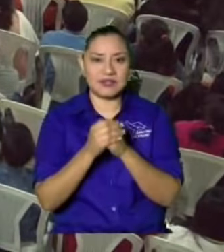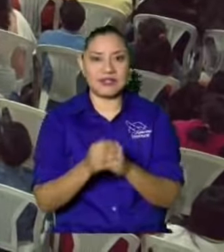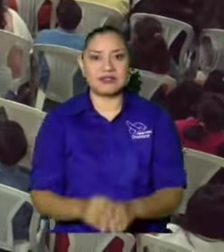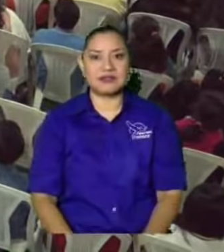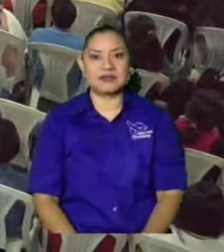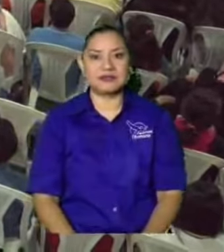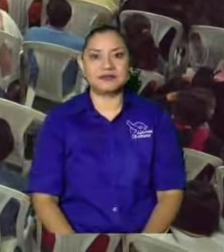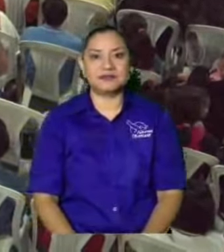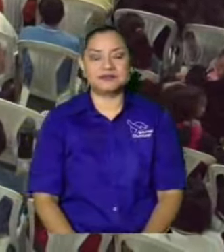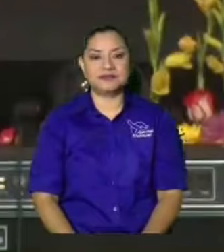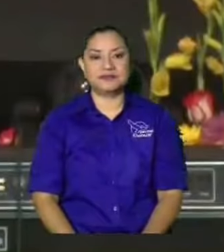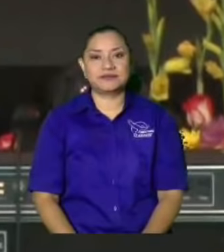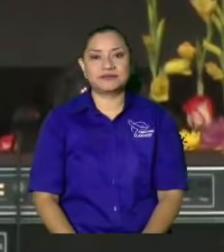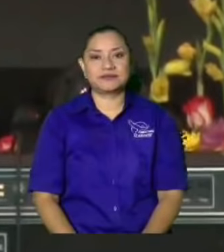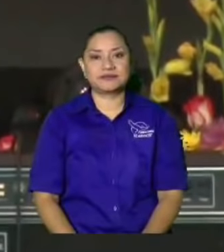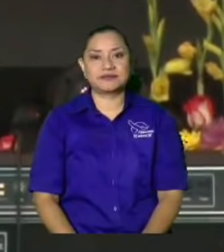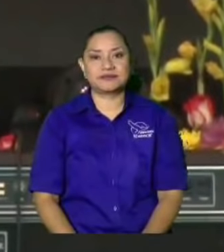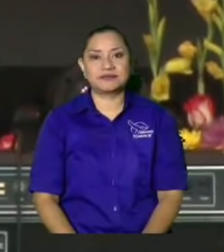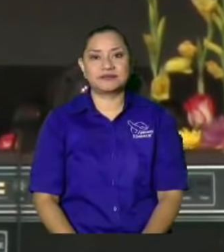estaban orando por él.